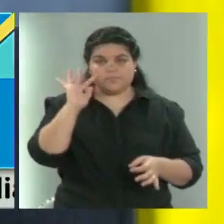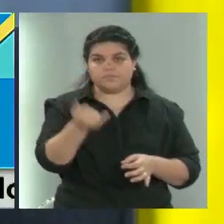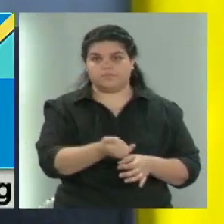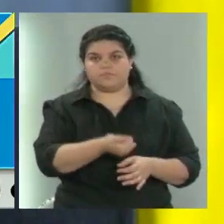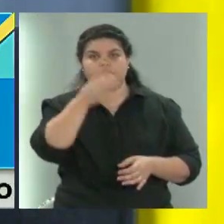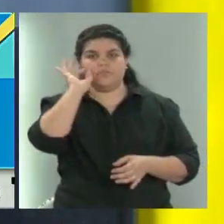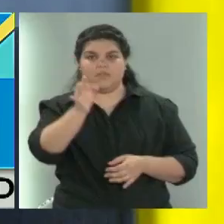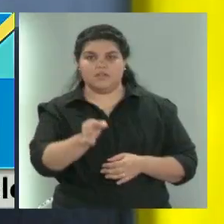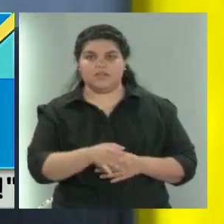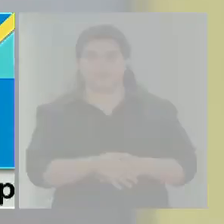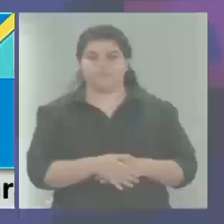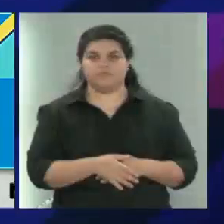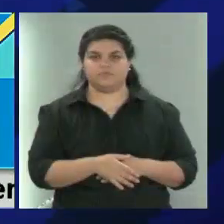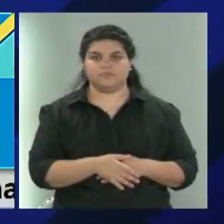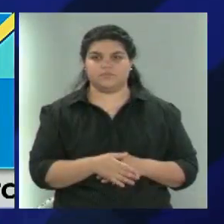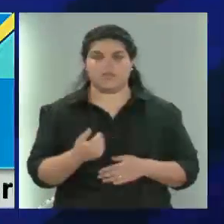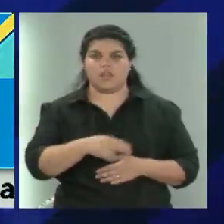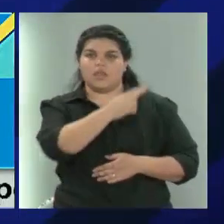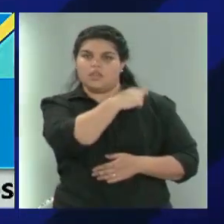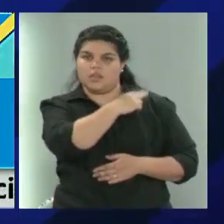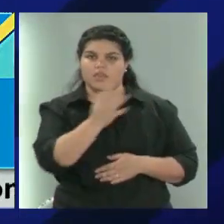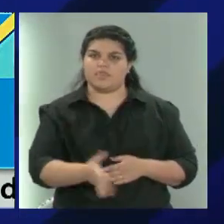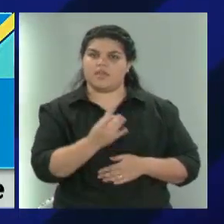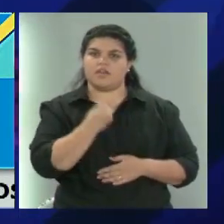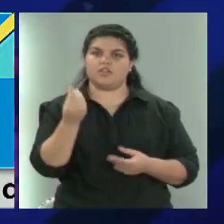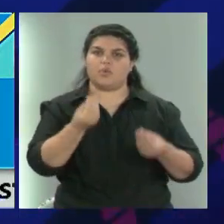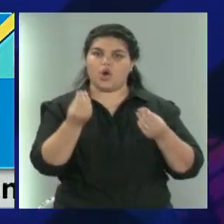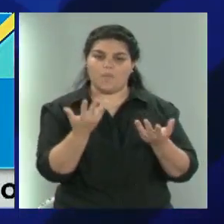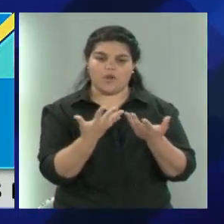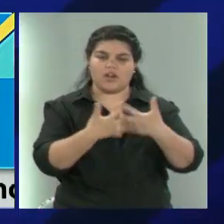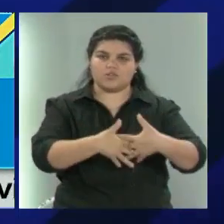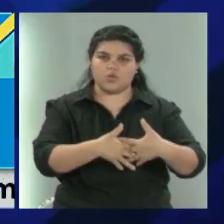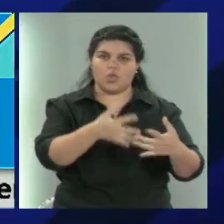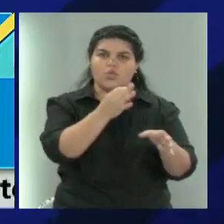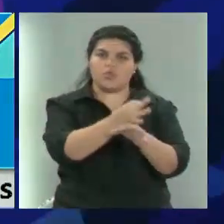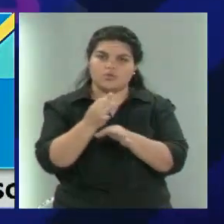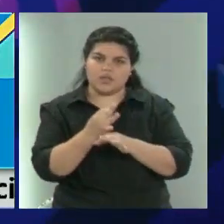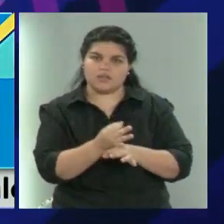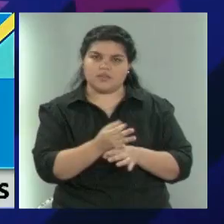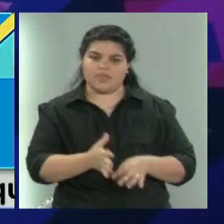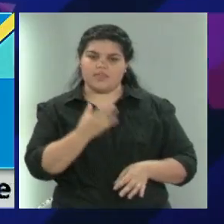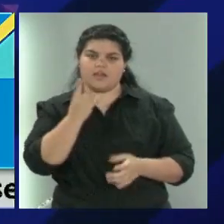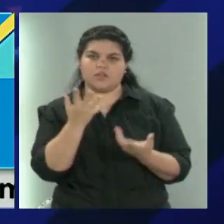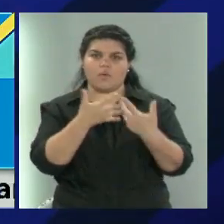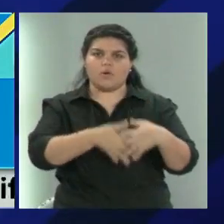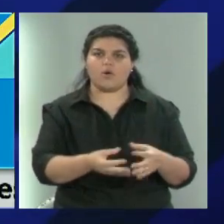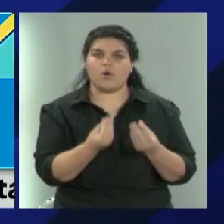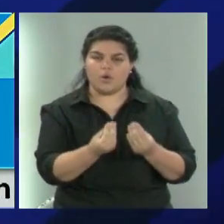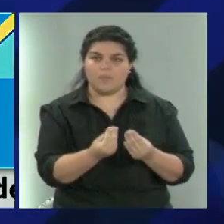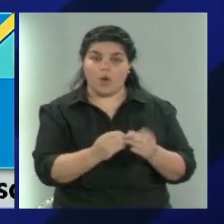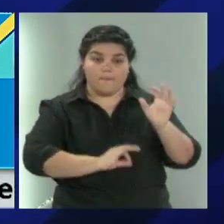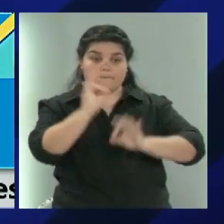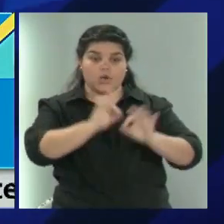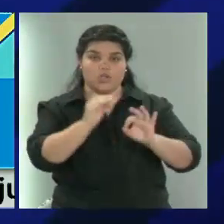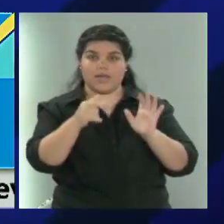liderazgo de sus directivos en relación con los docentes. Y entonces, teniendo un proyecto que se